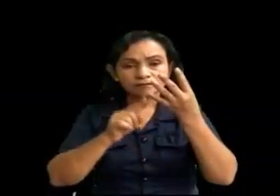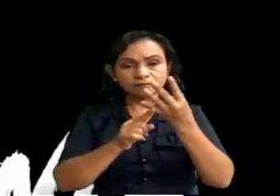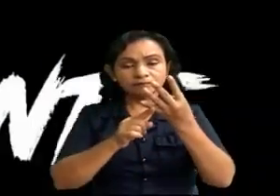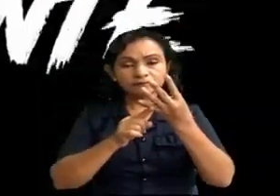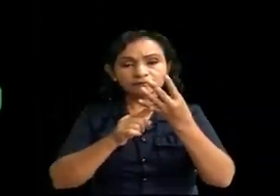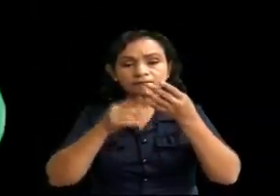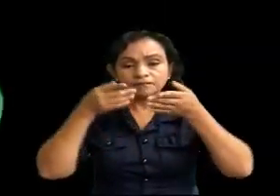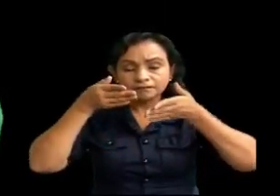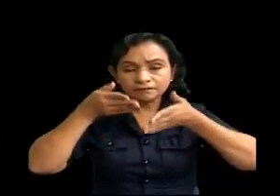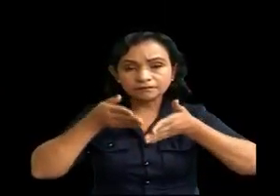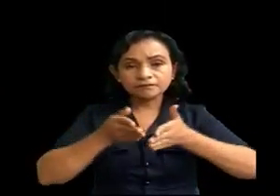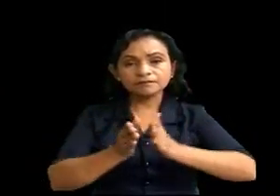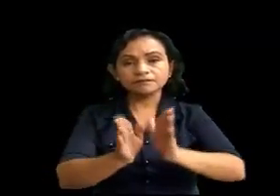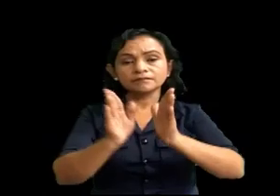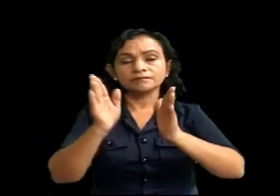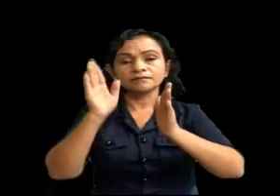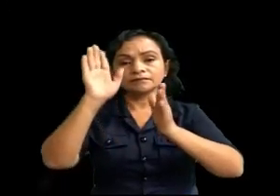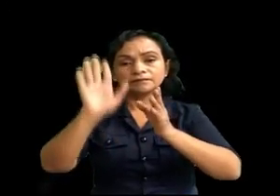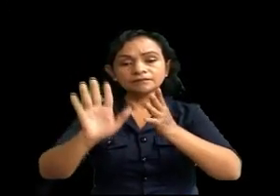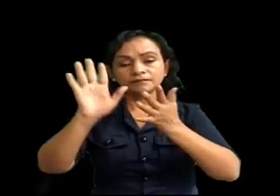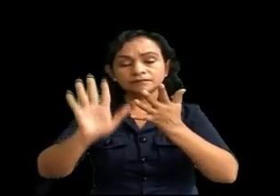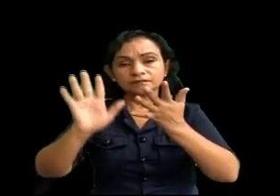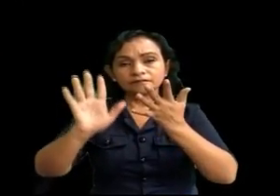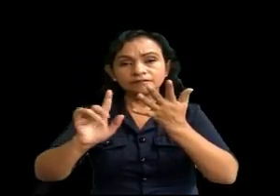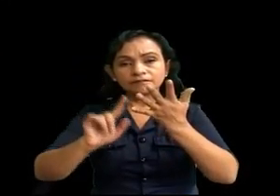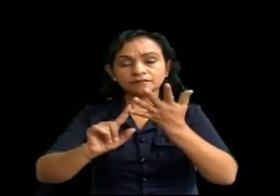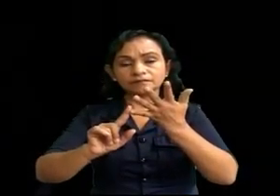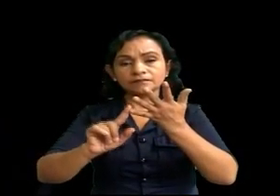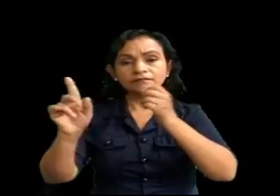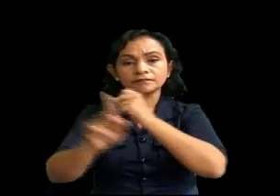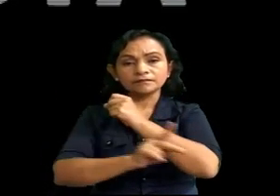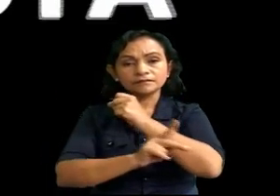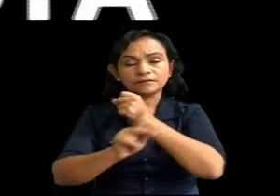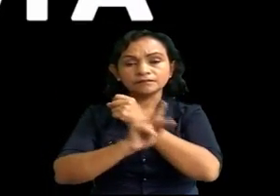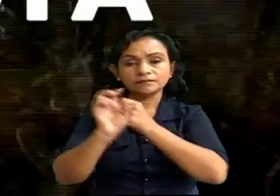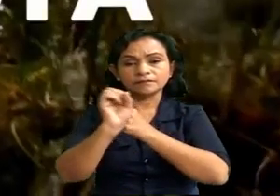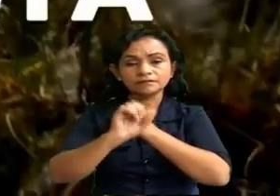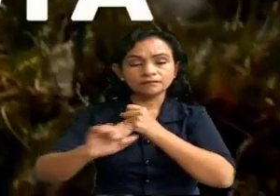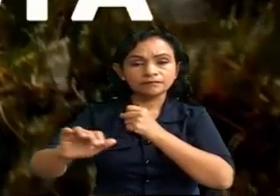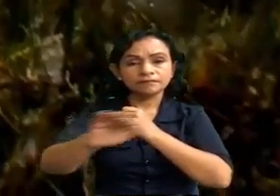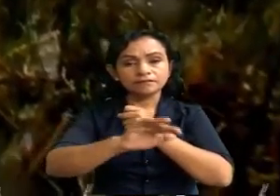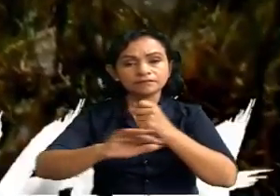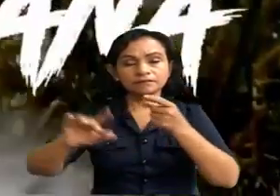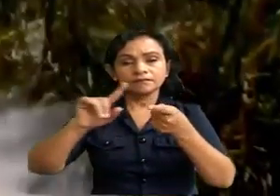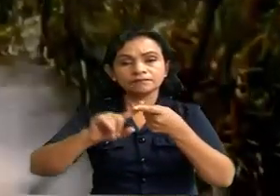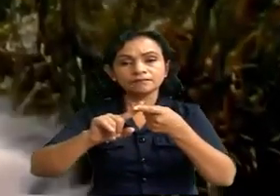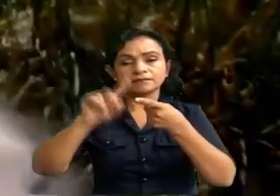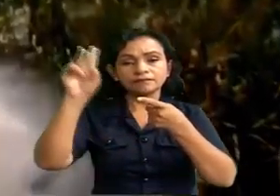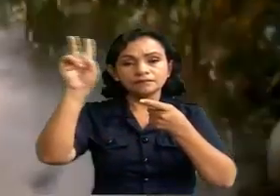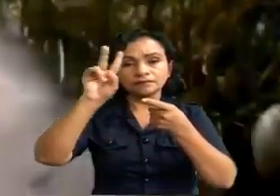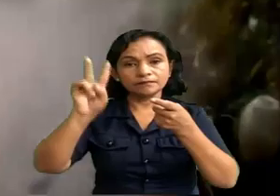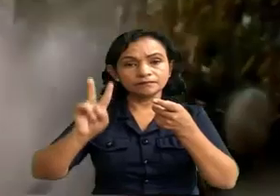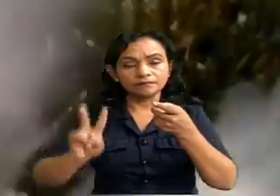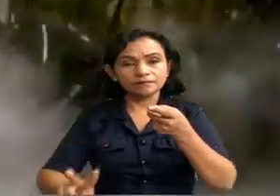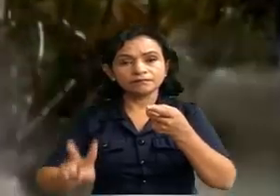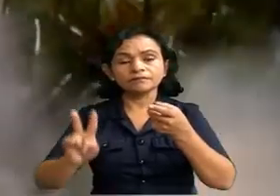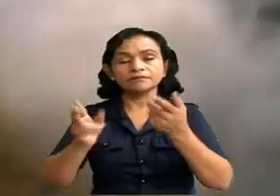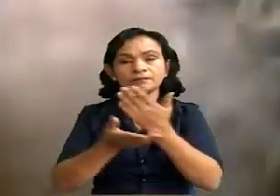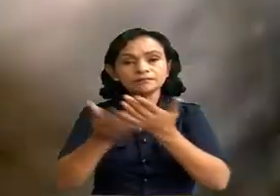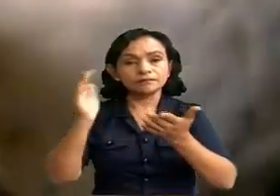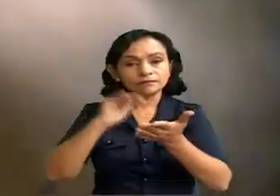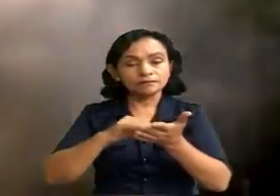nazca plenamente la Quinta, la República Socialista y Bolivariana de